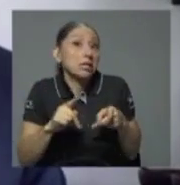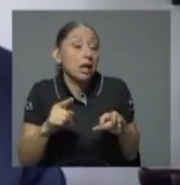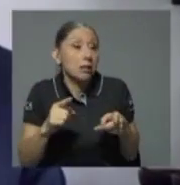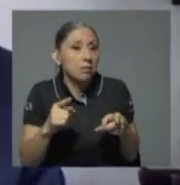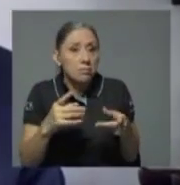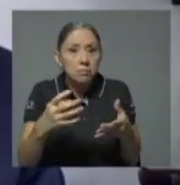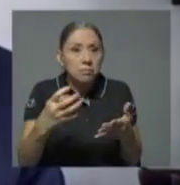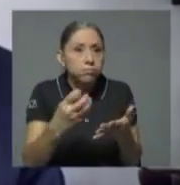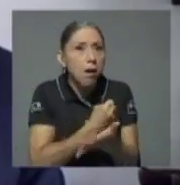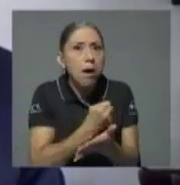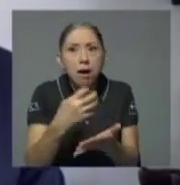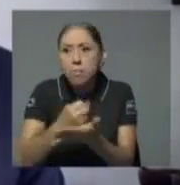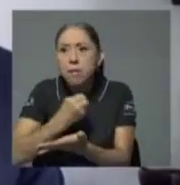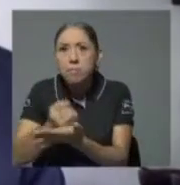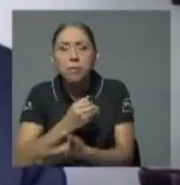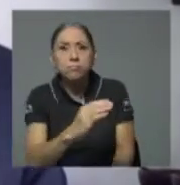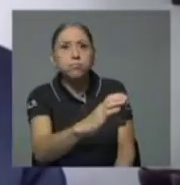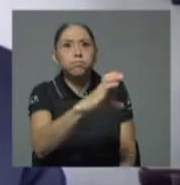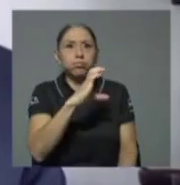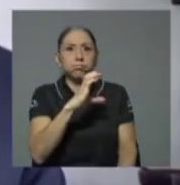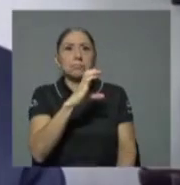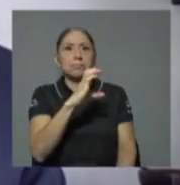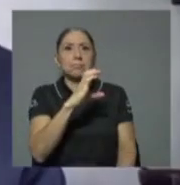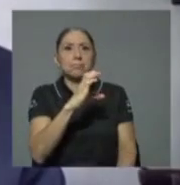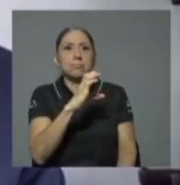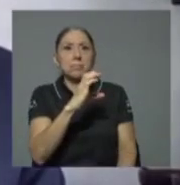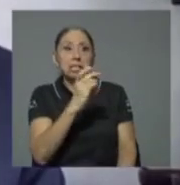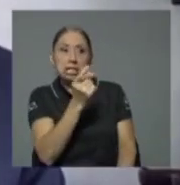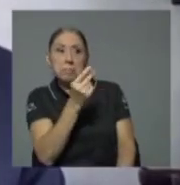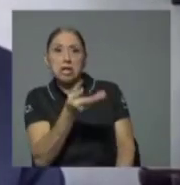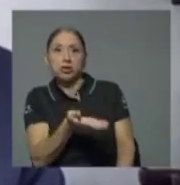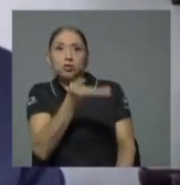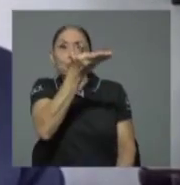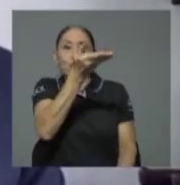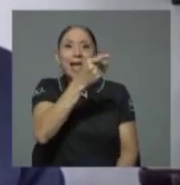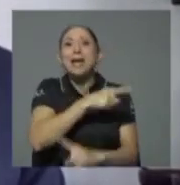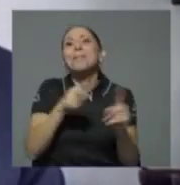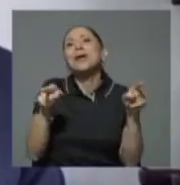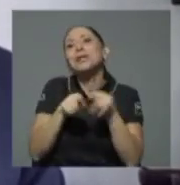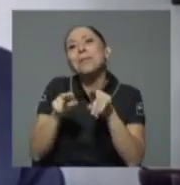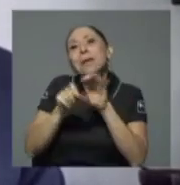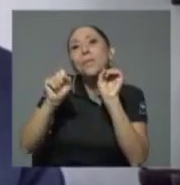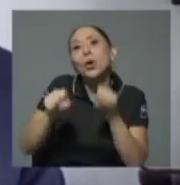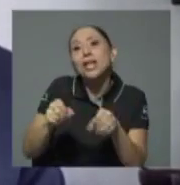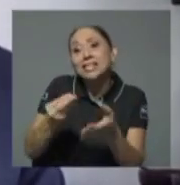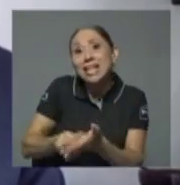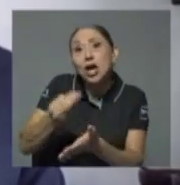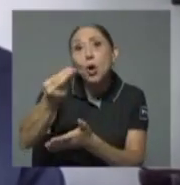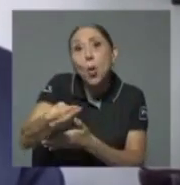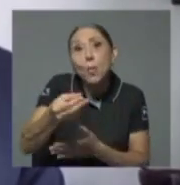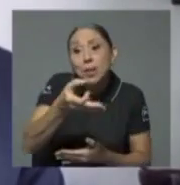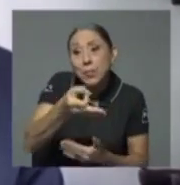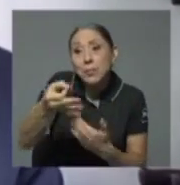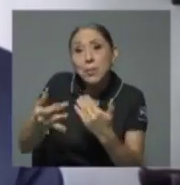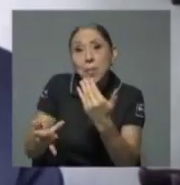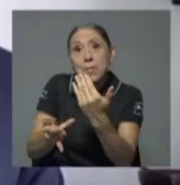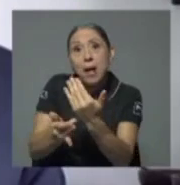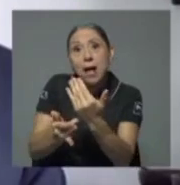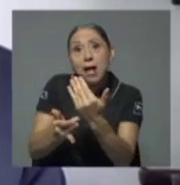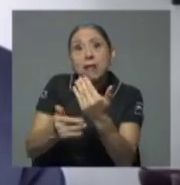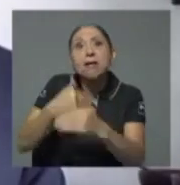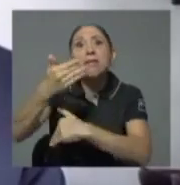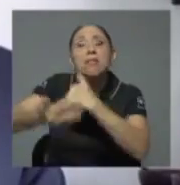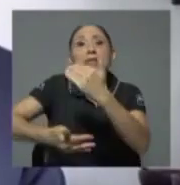el precio sube después de que yo lo compré, pero también podría sufrir pérdidas de capital muy importantes que dañen el patrimonio del